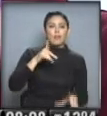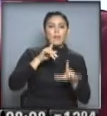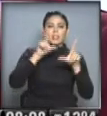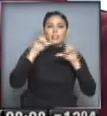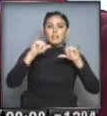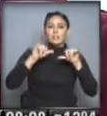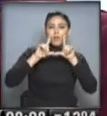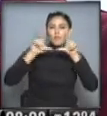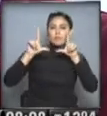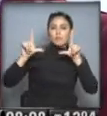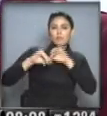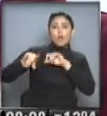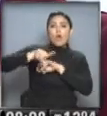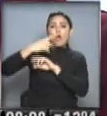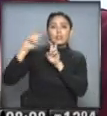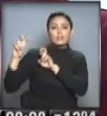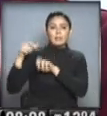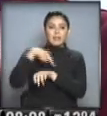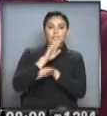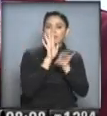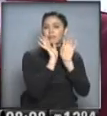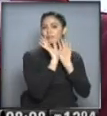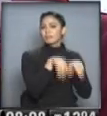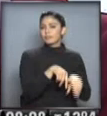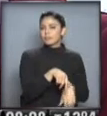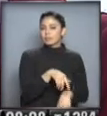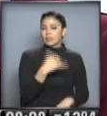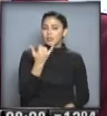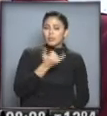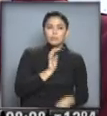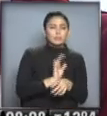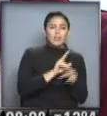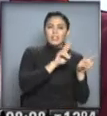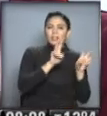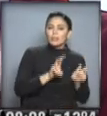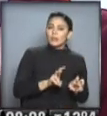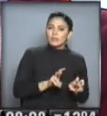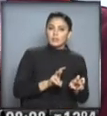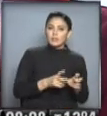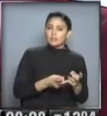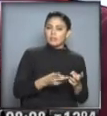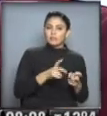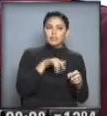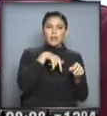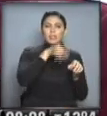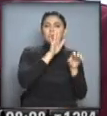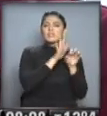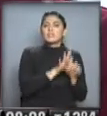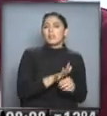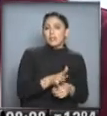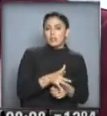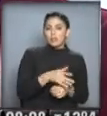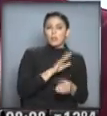mediático ha invisibilizado estos casos y en todo caso se han tratado como temas atomizados, como